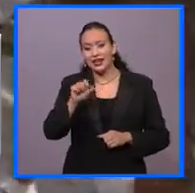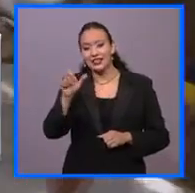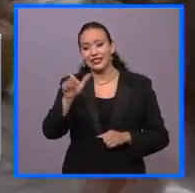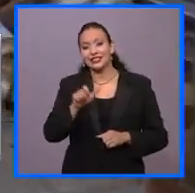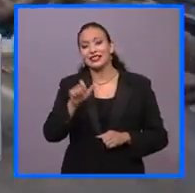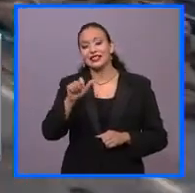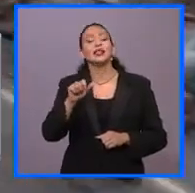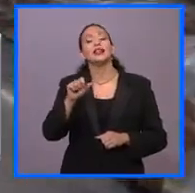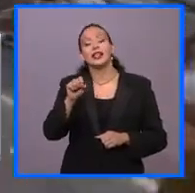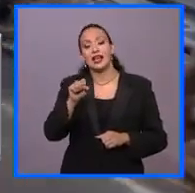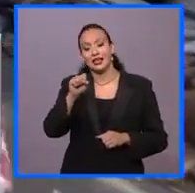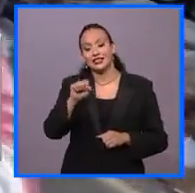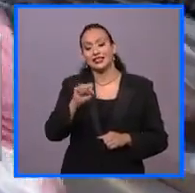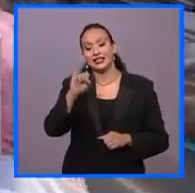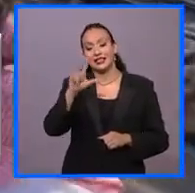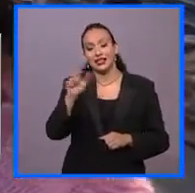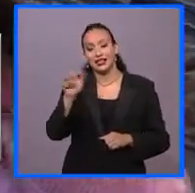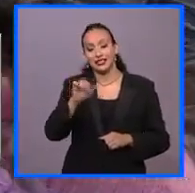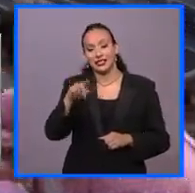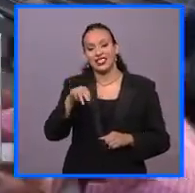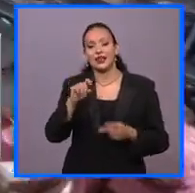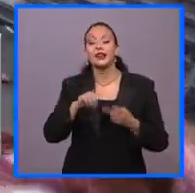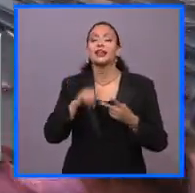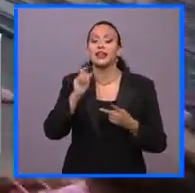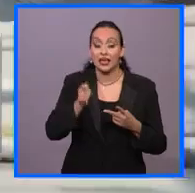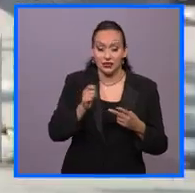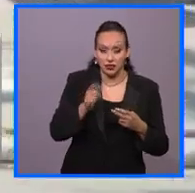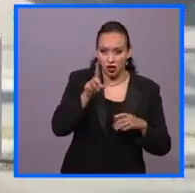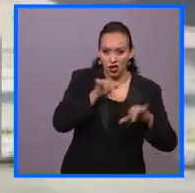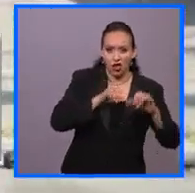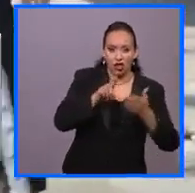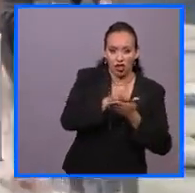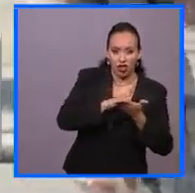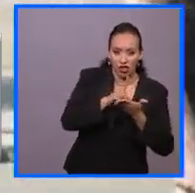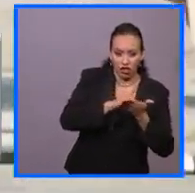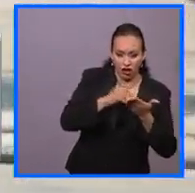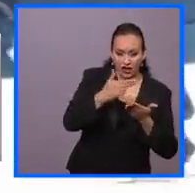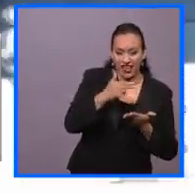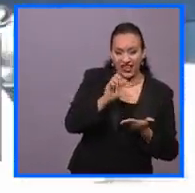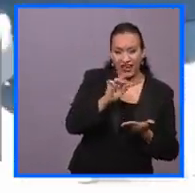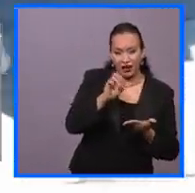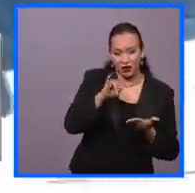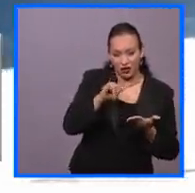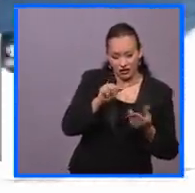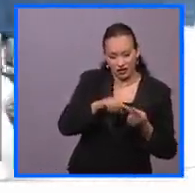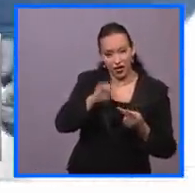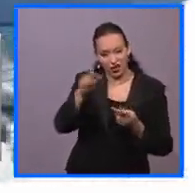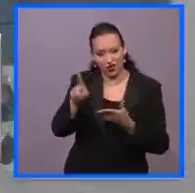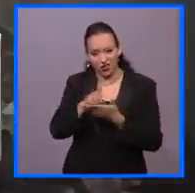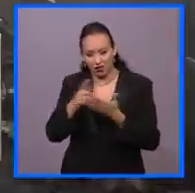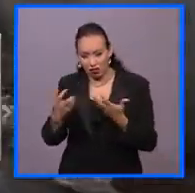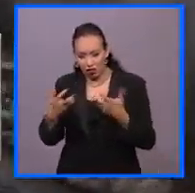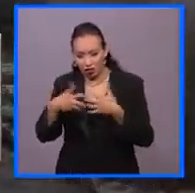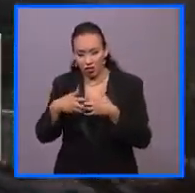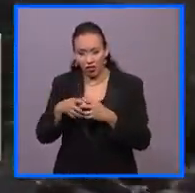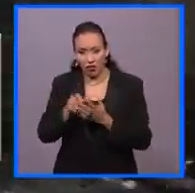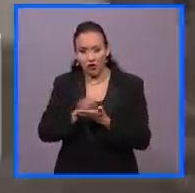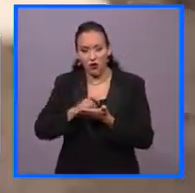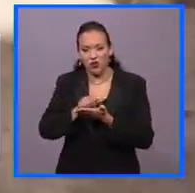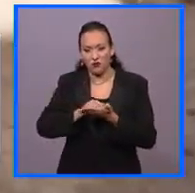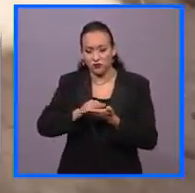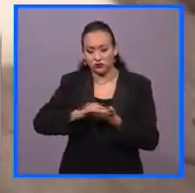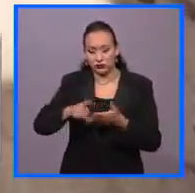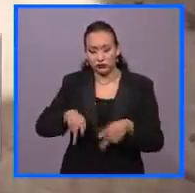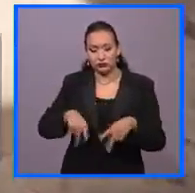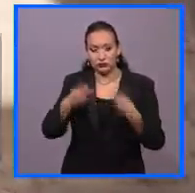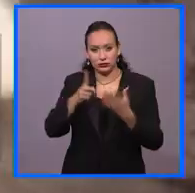circula mezclada con fentanilo y heroína, por lo que tanto en nuestro país como en naciones como Argentina, Chile, Colombia y Costa